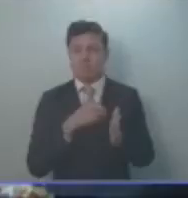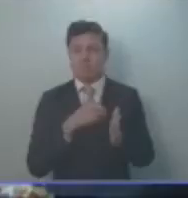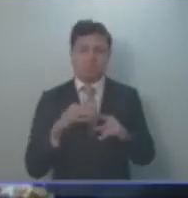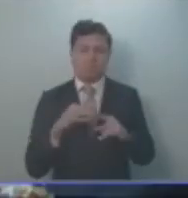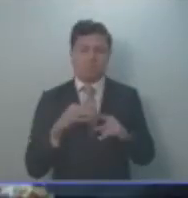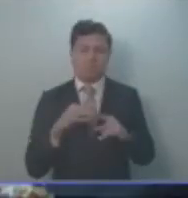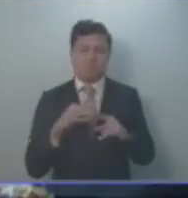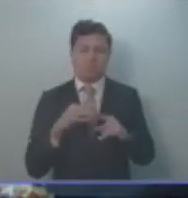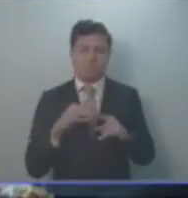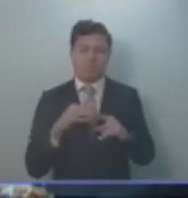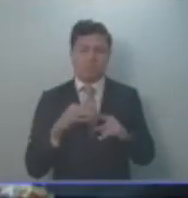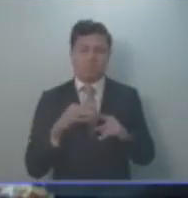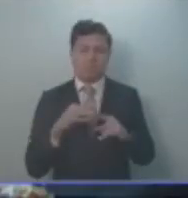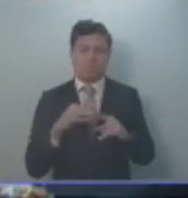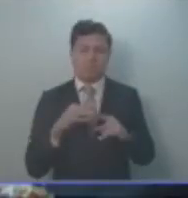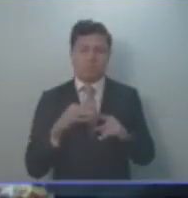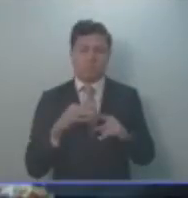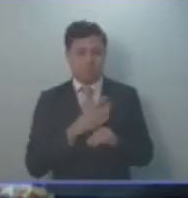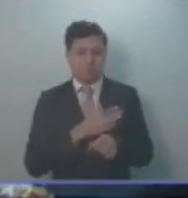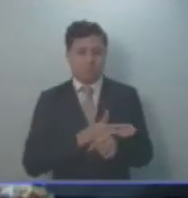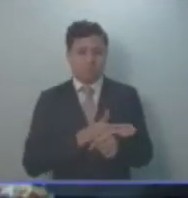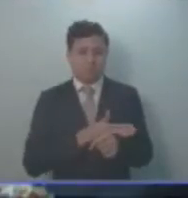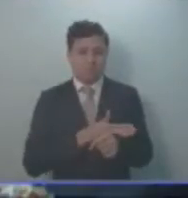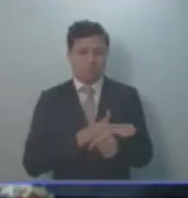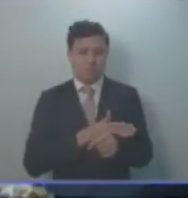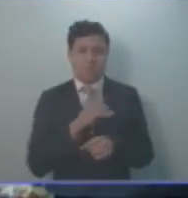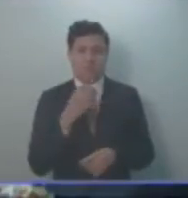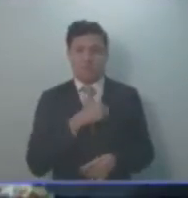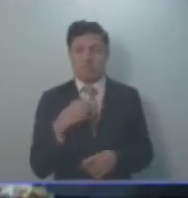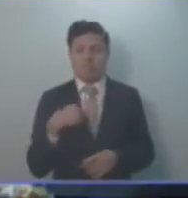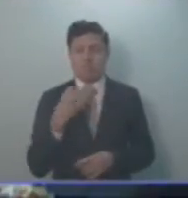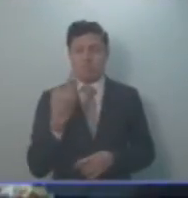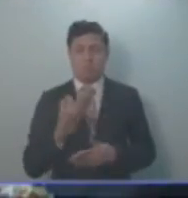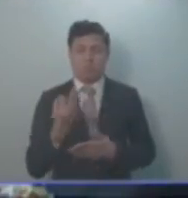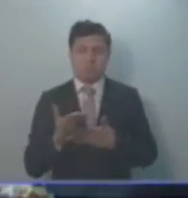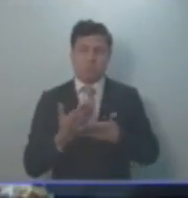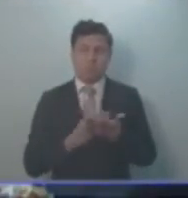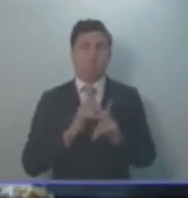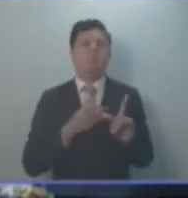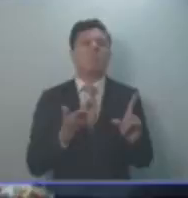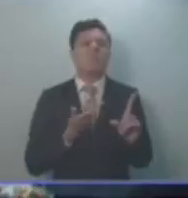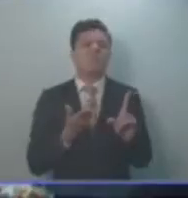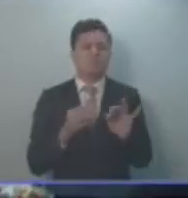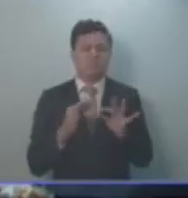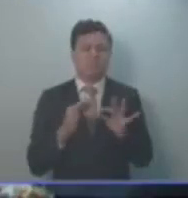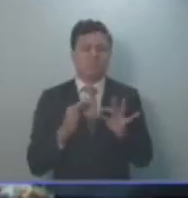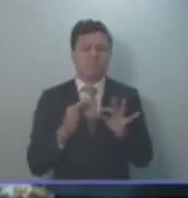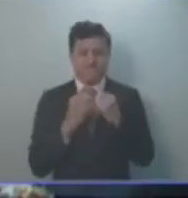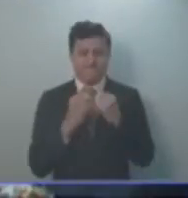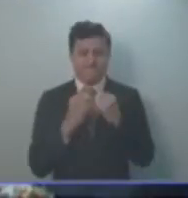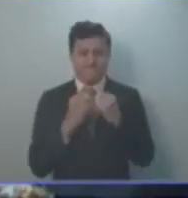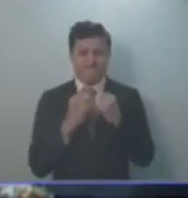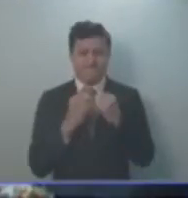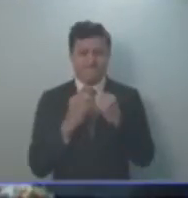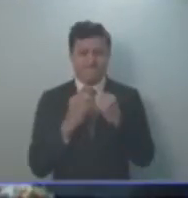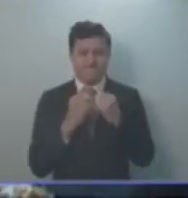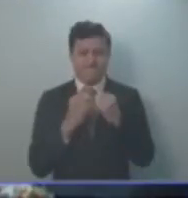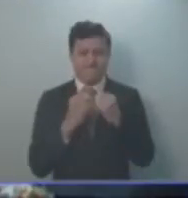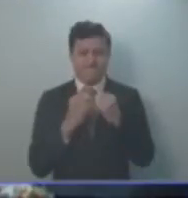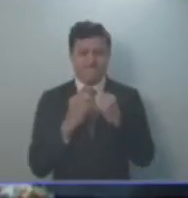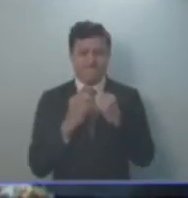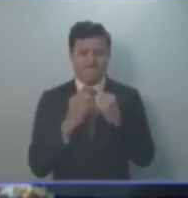especializada, previa validación de su médico tratante, con el fin de garantizarles condiciones